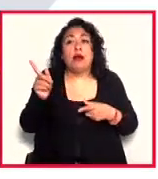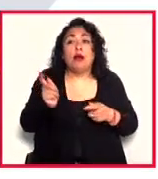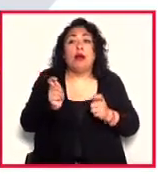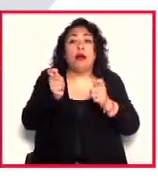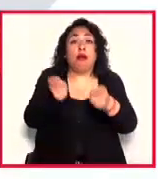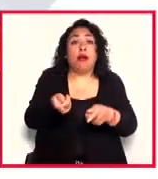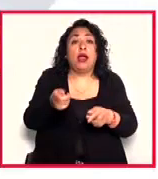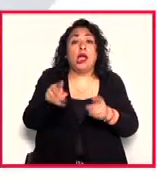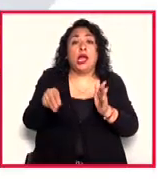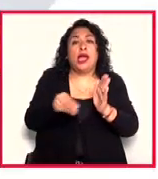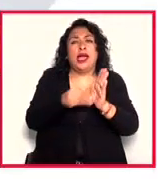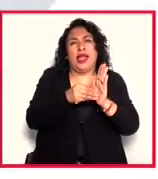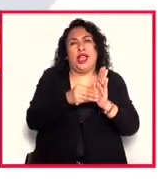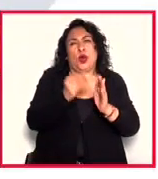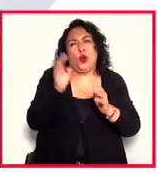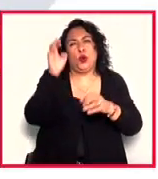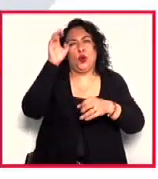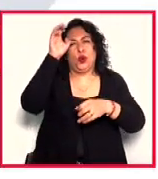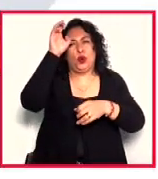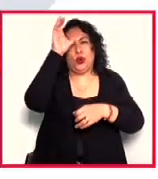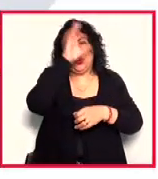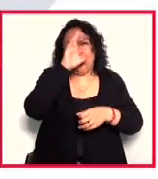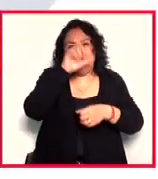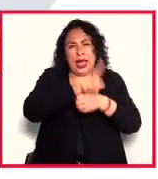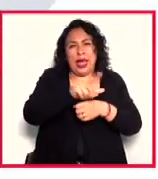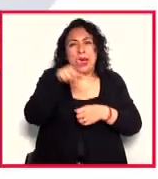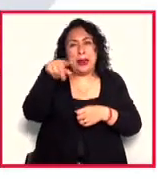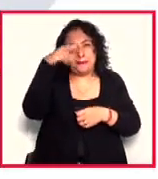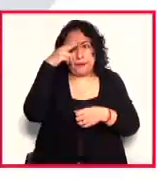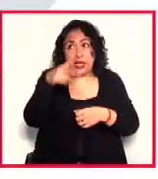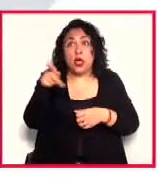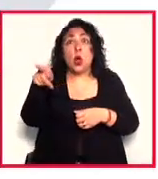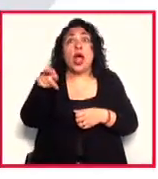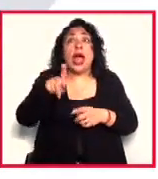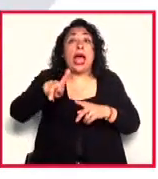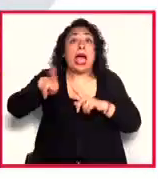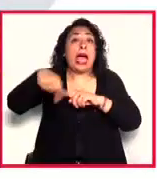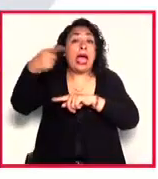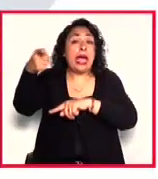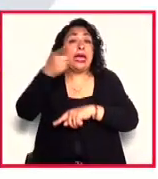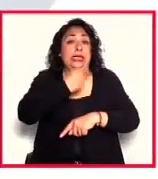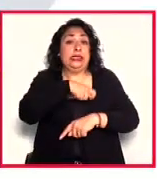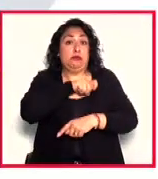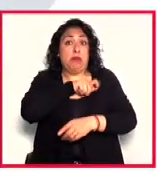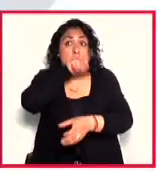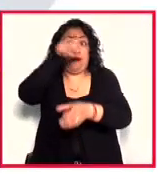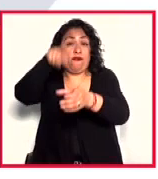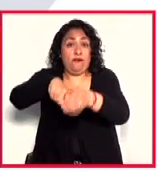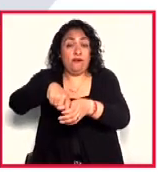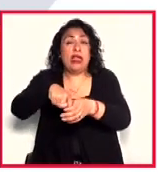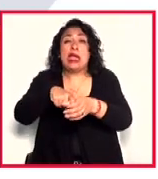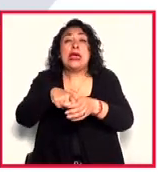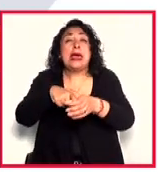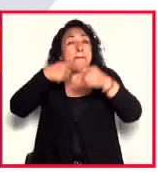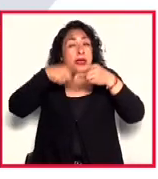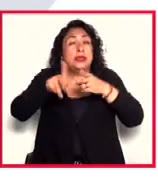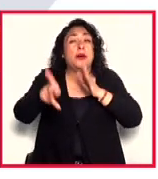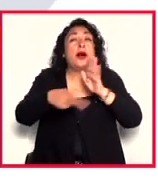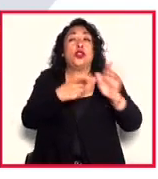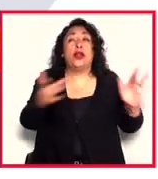agregado cultural de México en España, que recién se reanuda la relación, se va